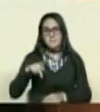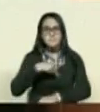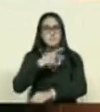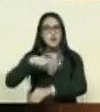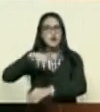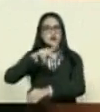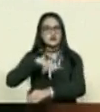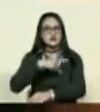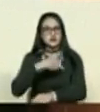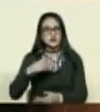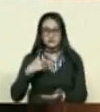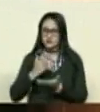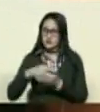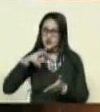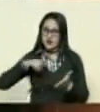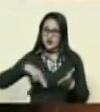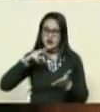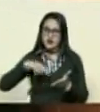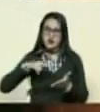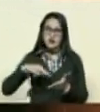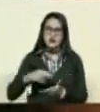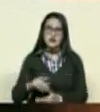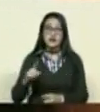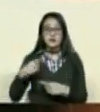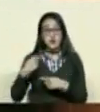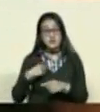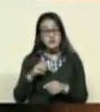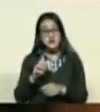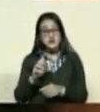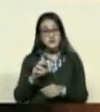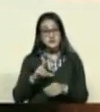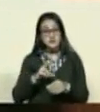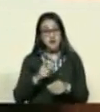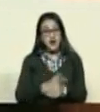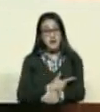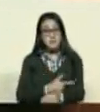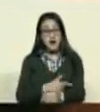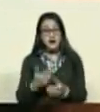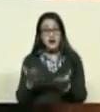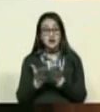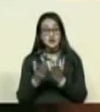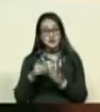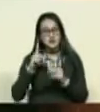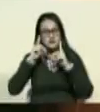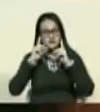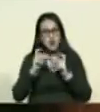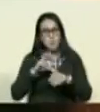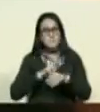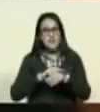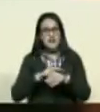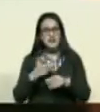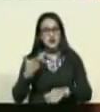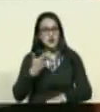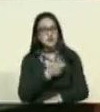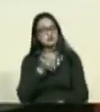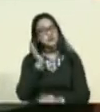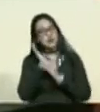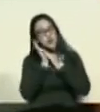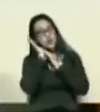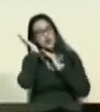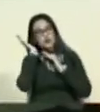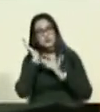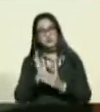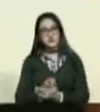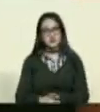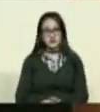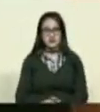etcétera. Y luego estudió varias especializaciones, es anestesióloga ahora. Desde ya ustedes van viendo cuál es su vocación.